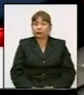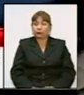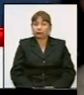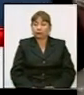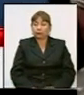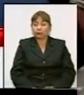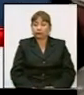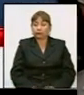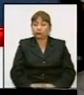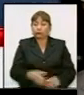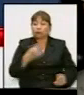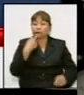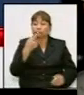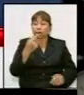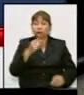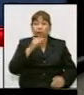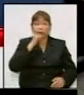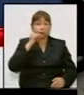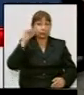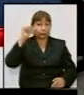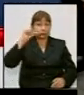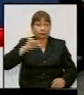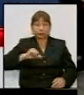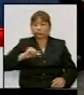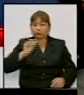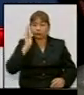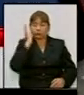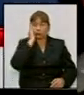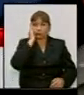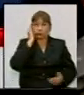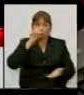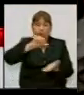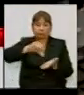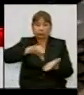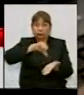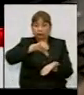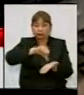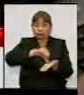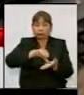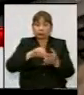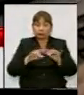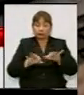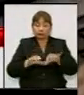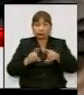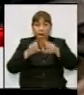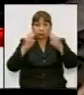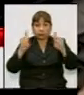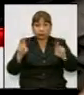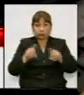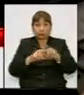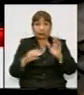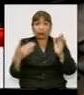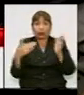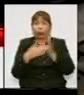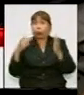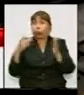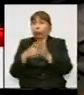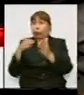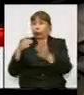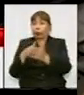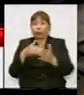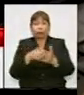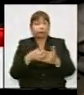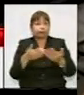Los estonios de origen ruso invaden el centro de la capital, mientras los sistemas informáticos se bloquean. La distribución de